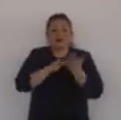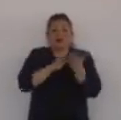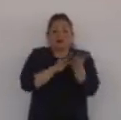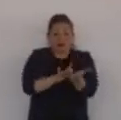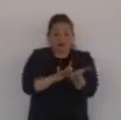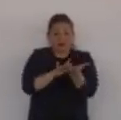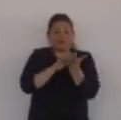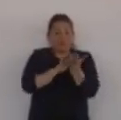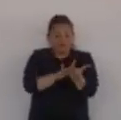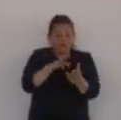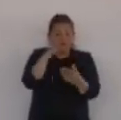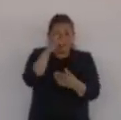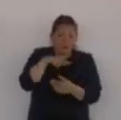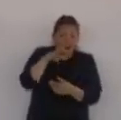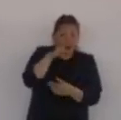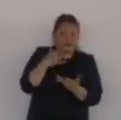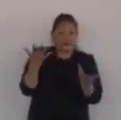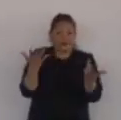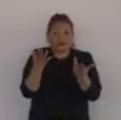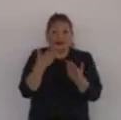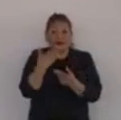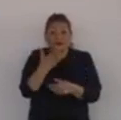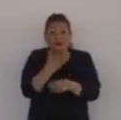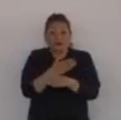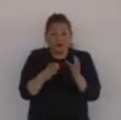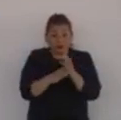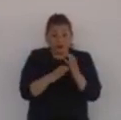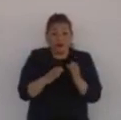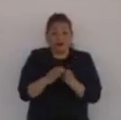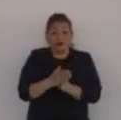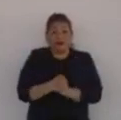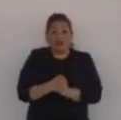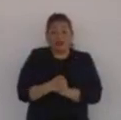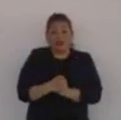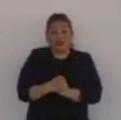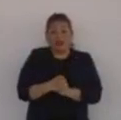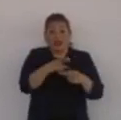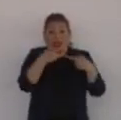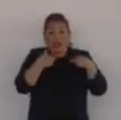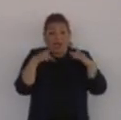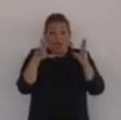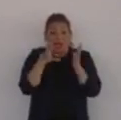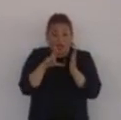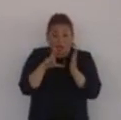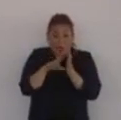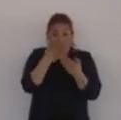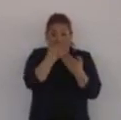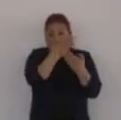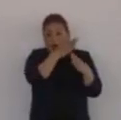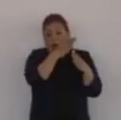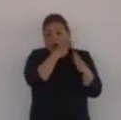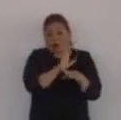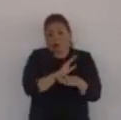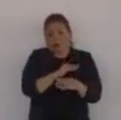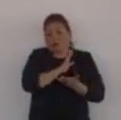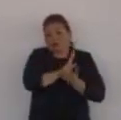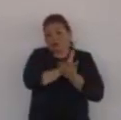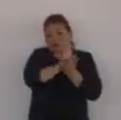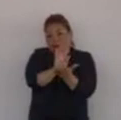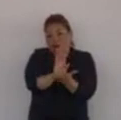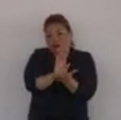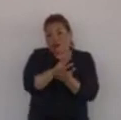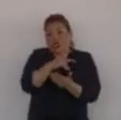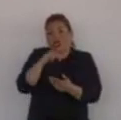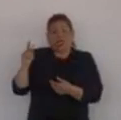apoyando y revisando que se estén haciendo bien las cosas para que se reciba la tarjeta del Banco de Bienestar,